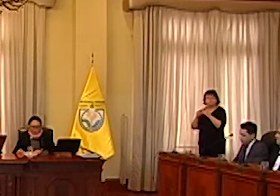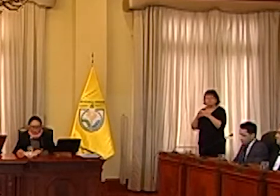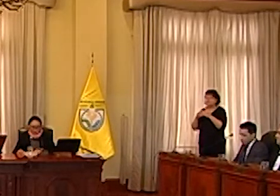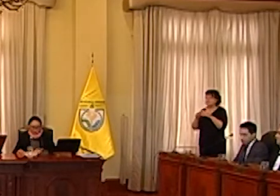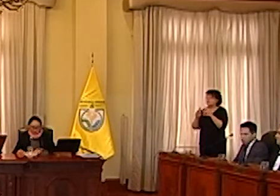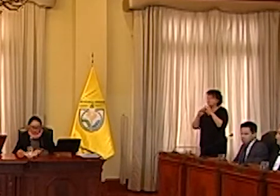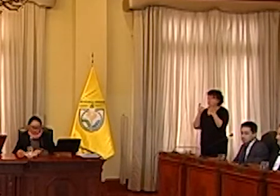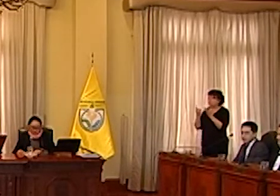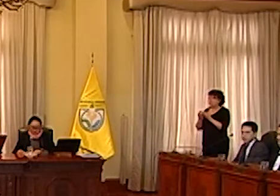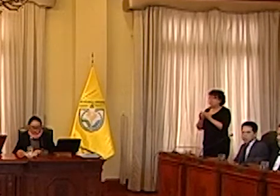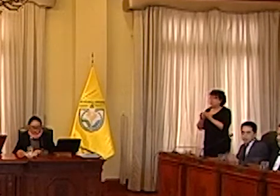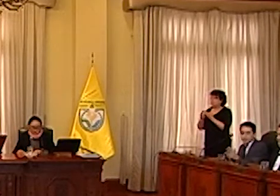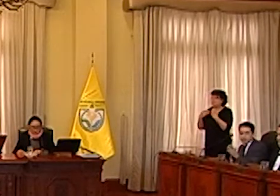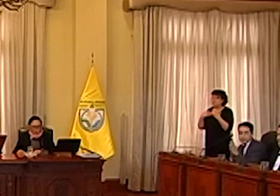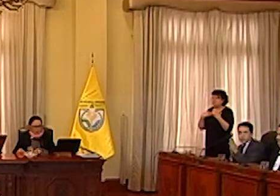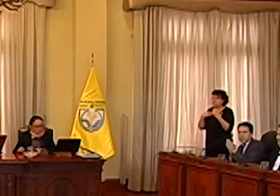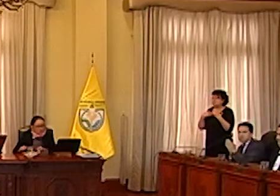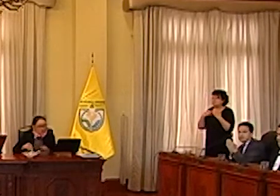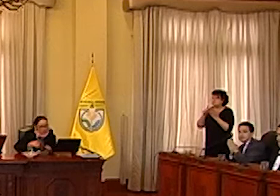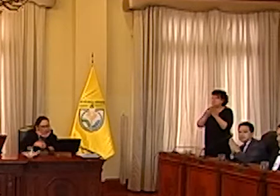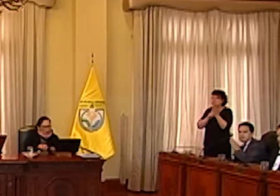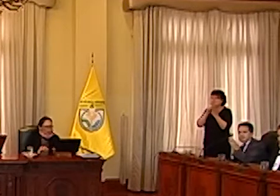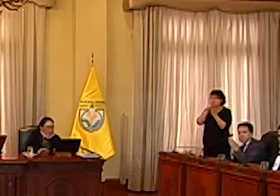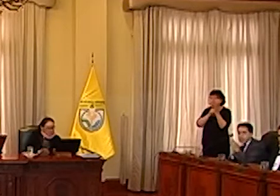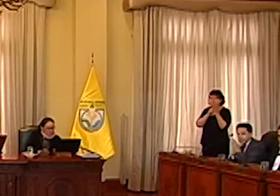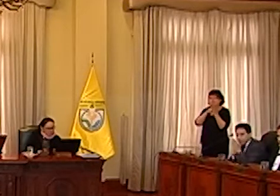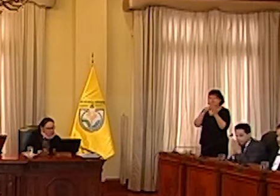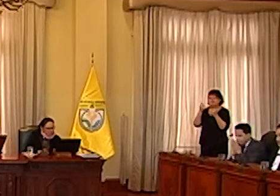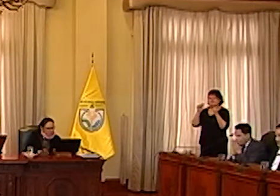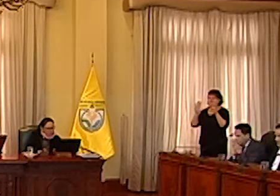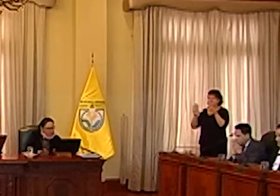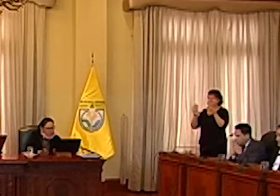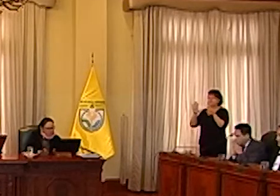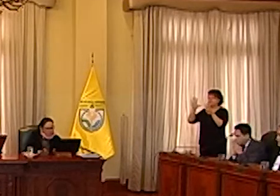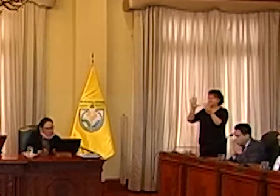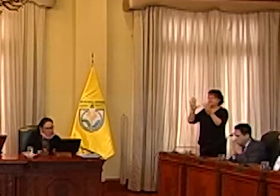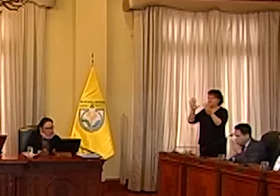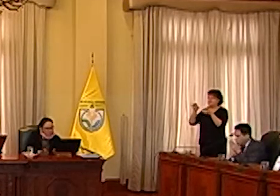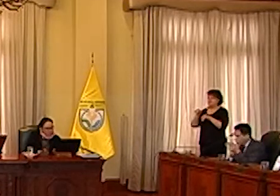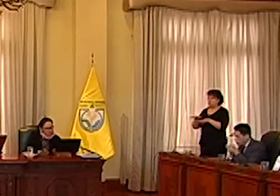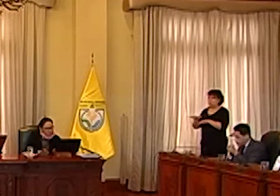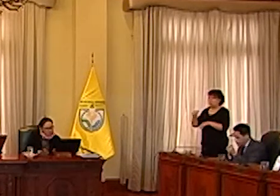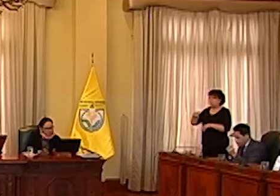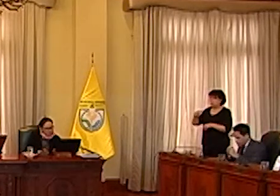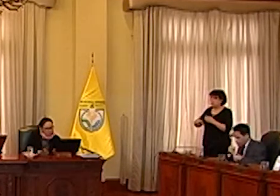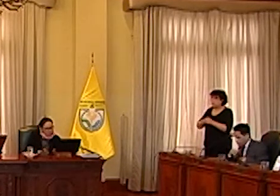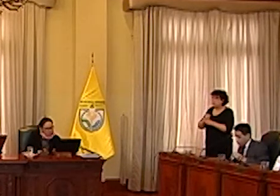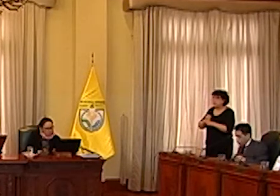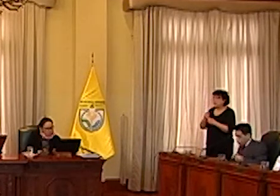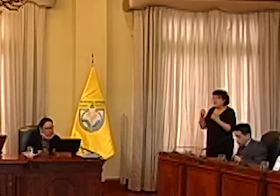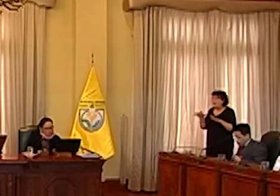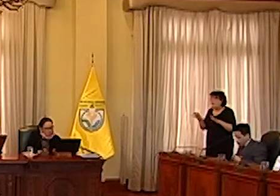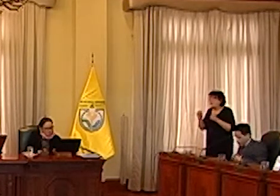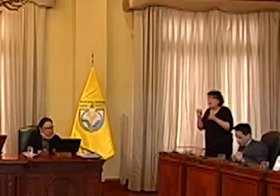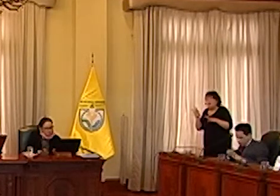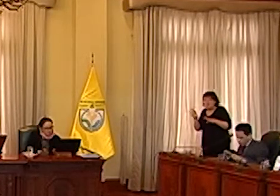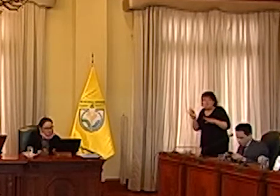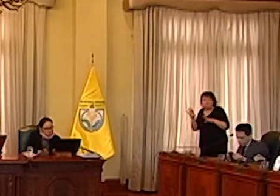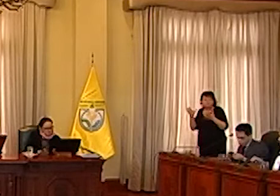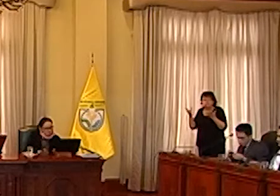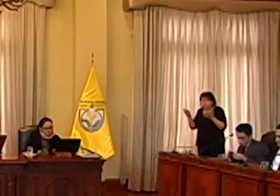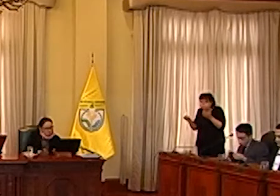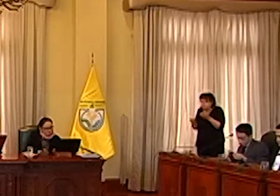y tenemos un acta de fecha 19 de julio de este año si hay alguna observación este es el